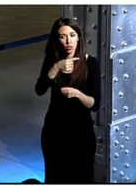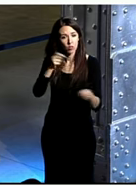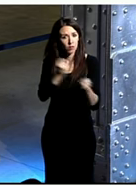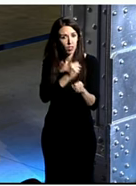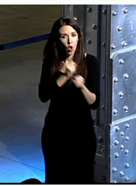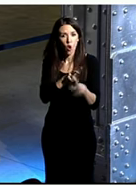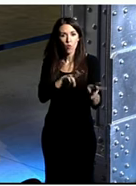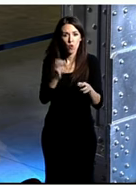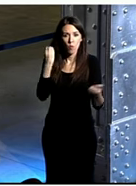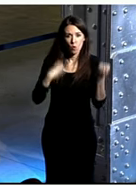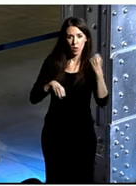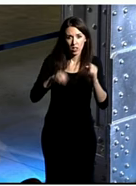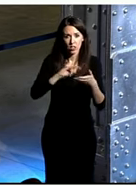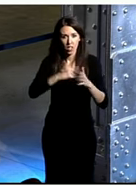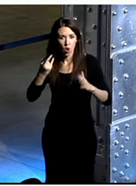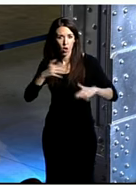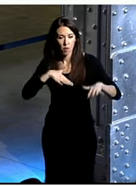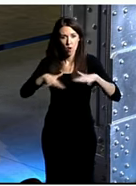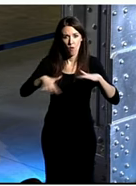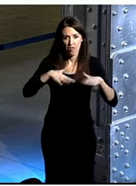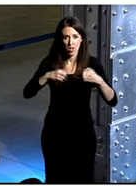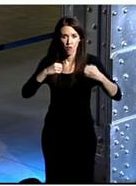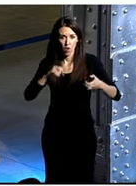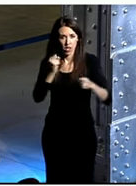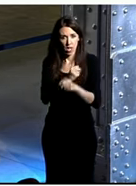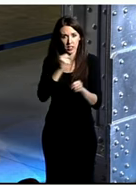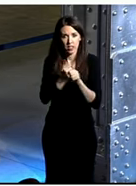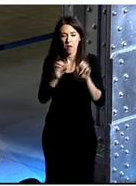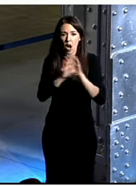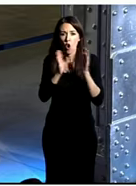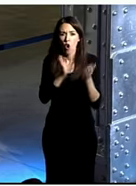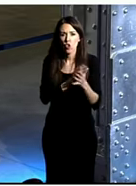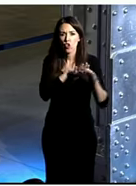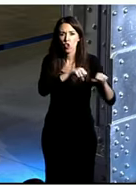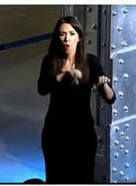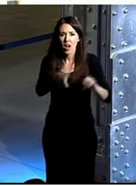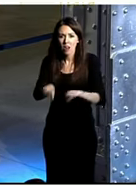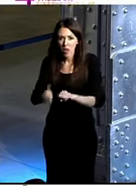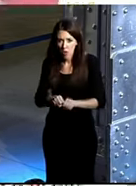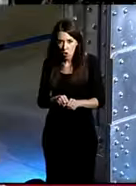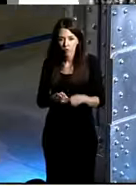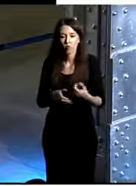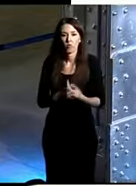nuevos comportamientos, tecnologías, movilidad, fuerza de trabajo milenial, globalización.